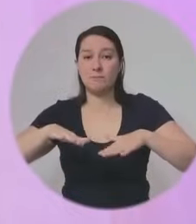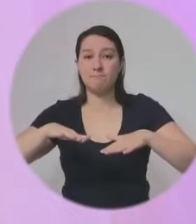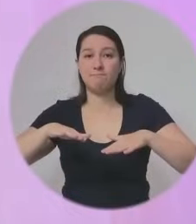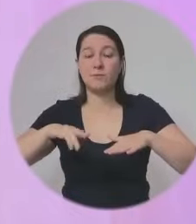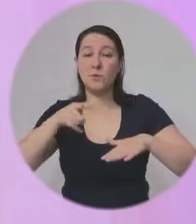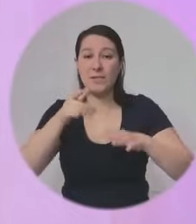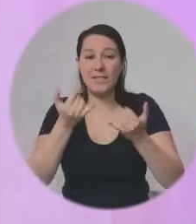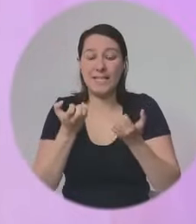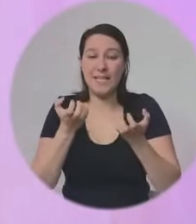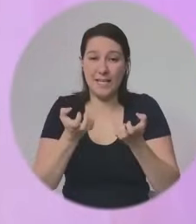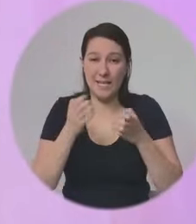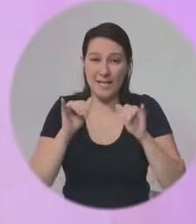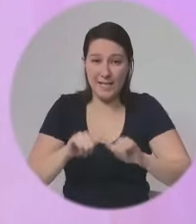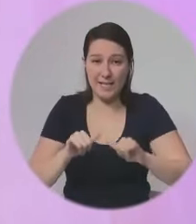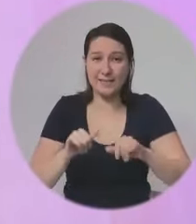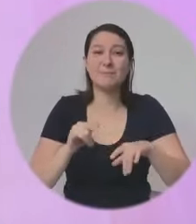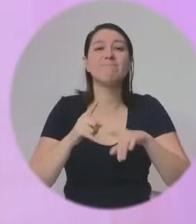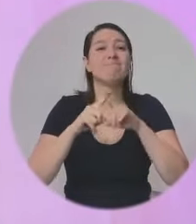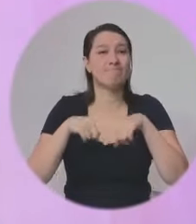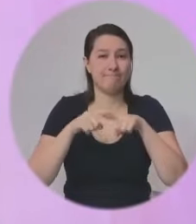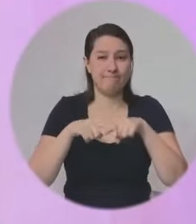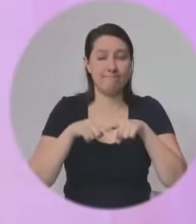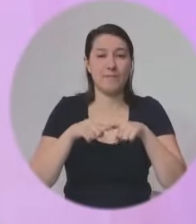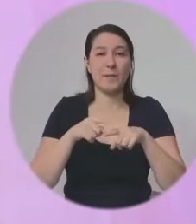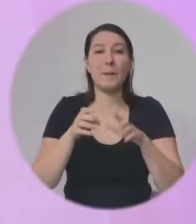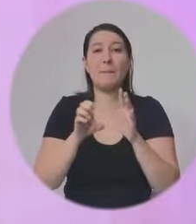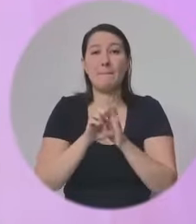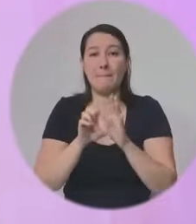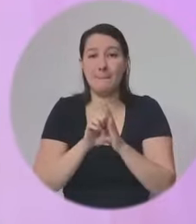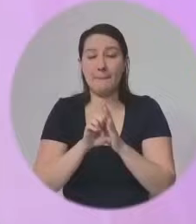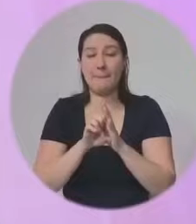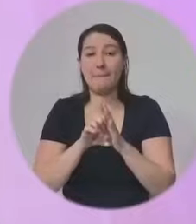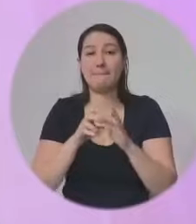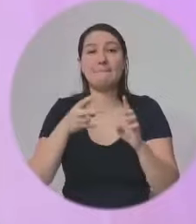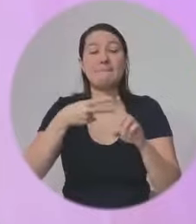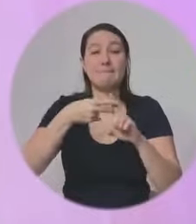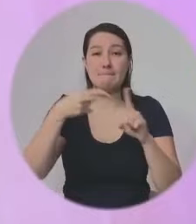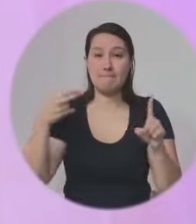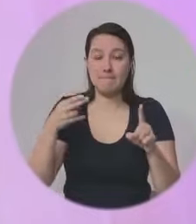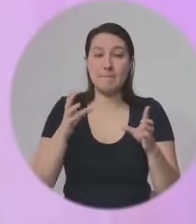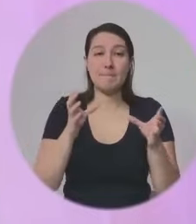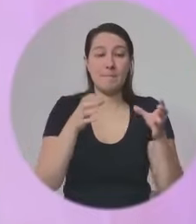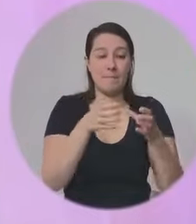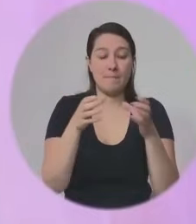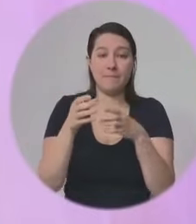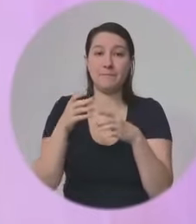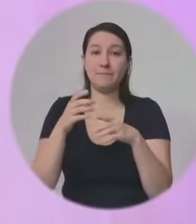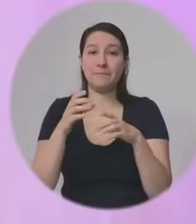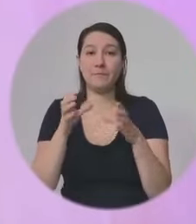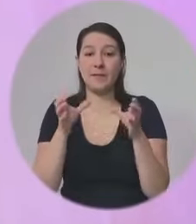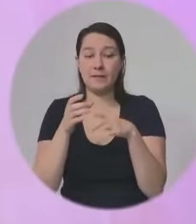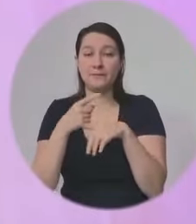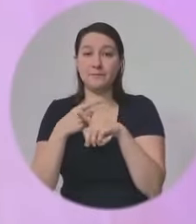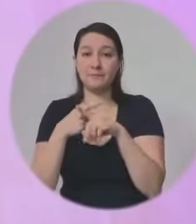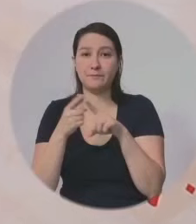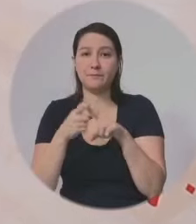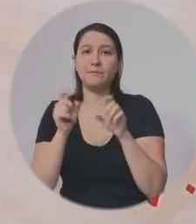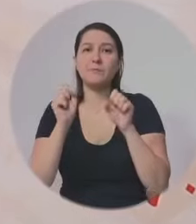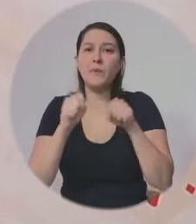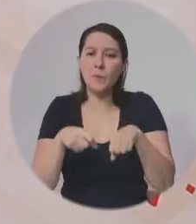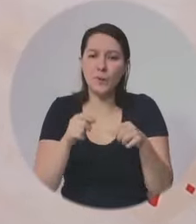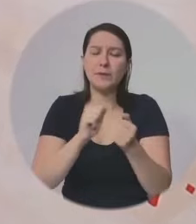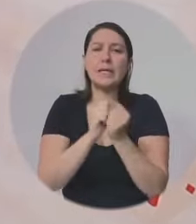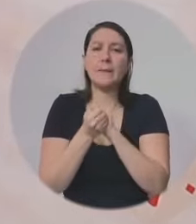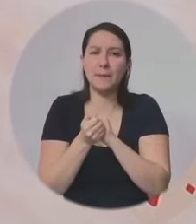pueden encontrar hoteles de la misma categoría a diferente precio con Buscar un poquito O cambiar un poco de la zona es